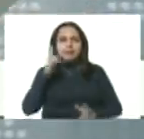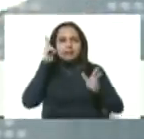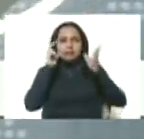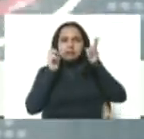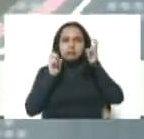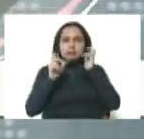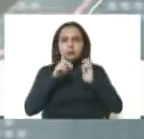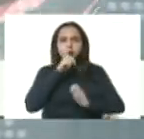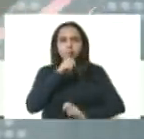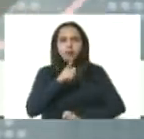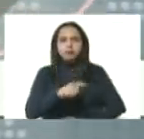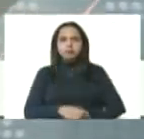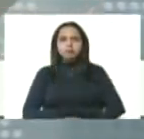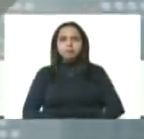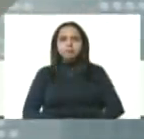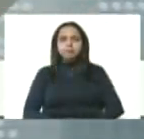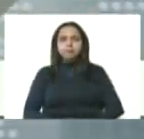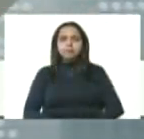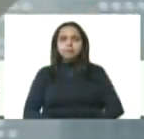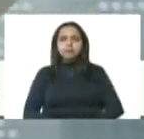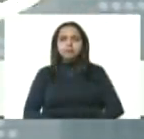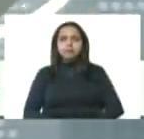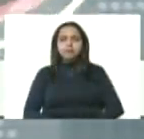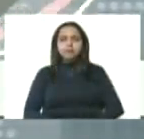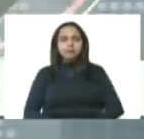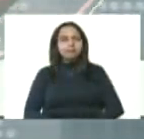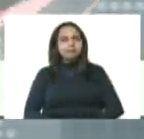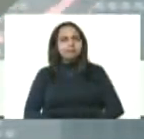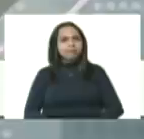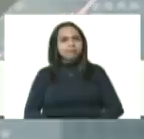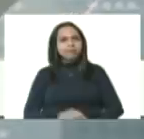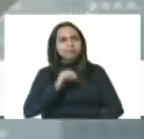y anuncio sobre estas recomendaciones